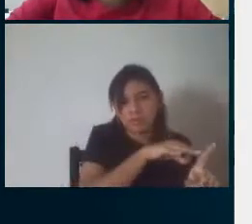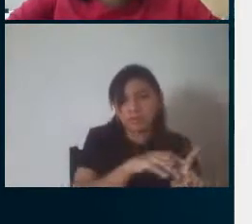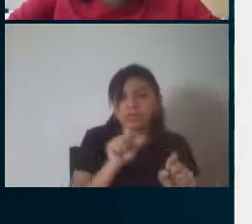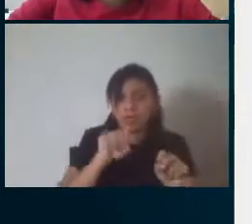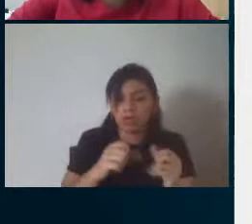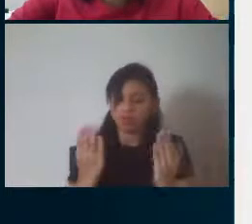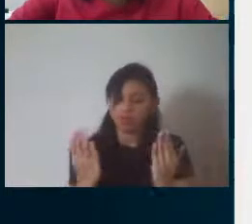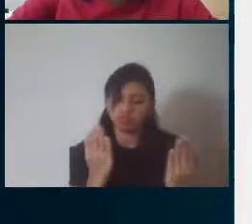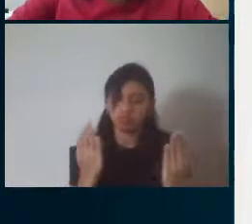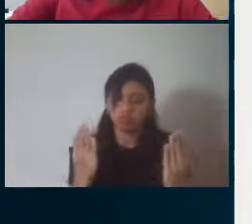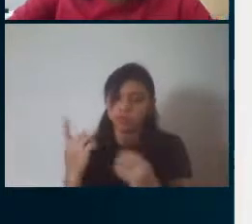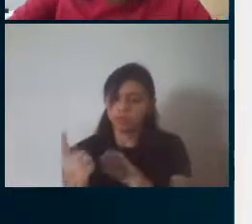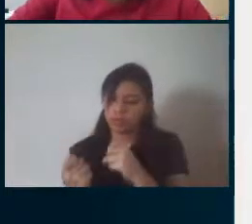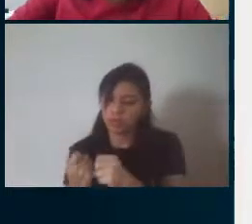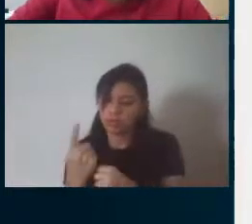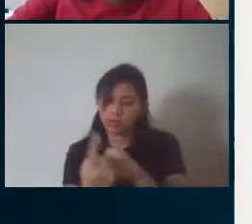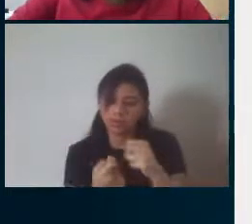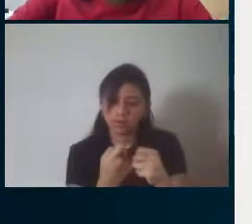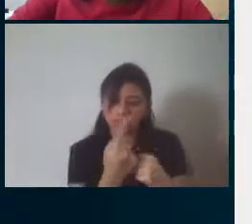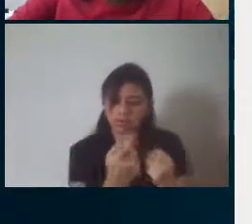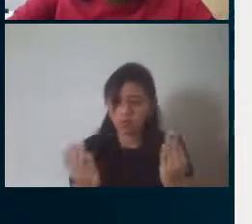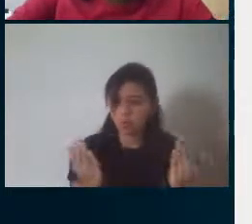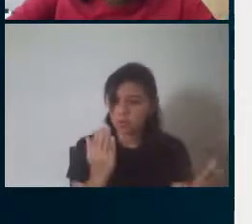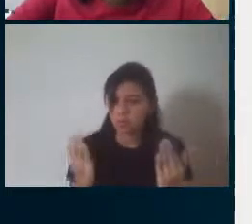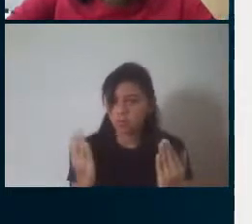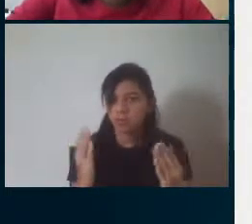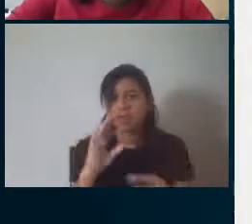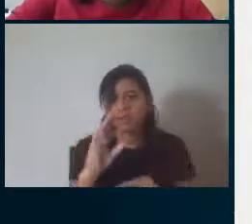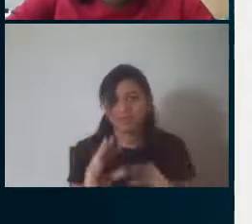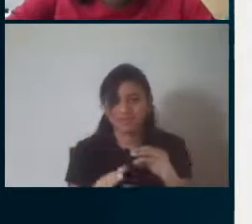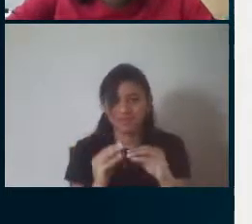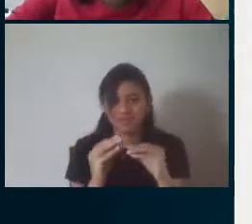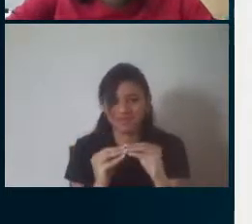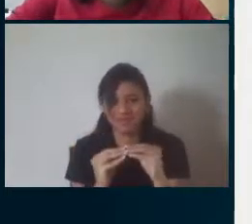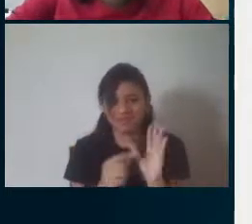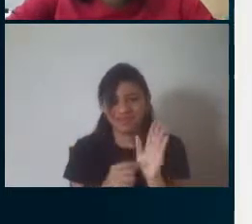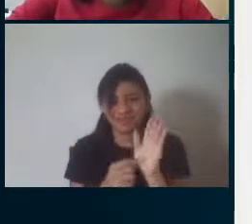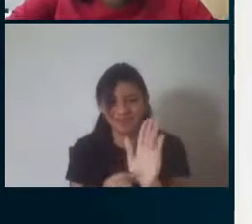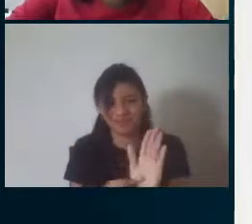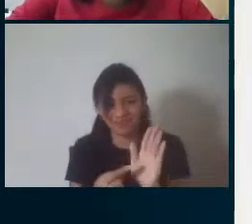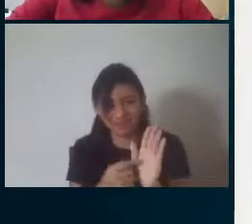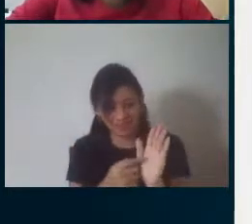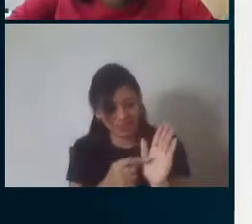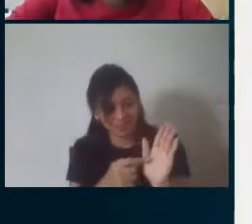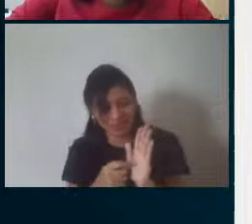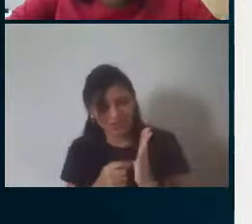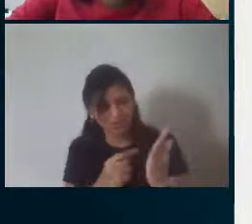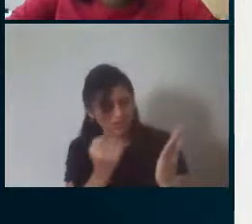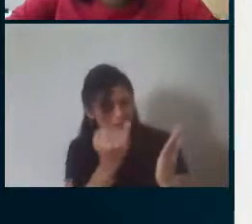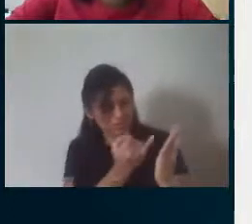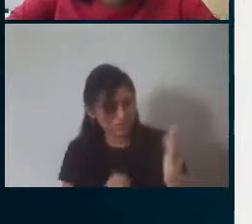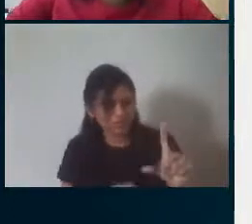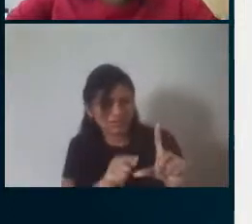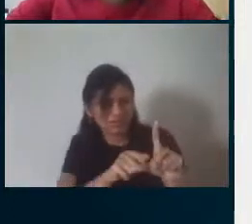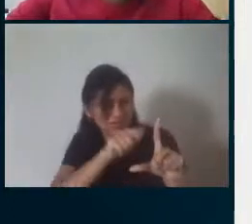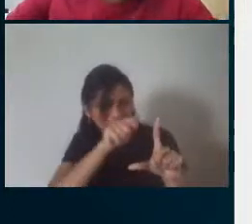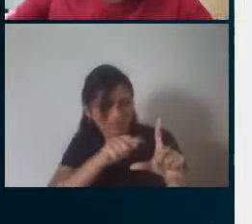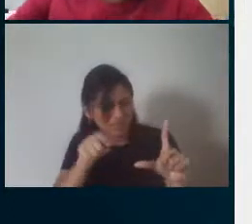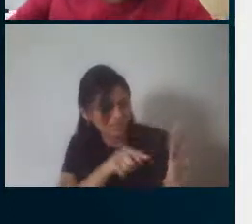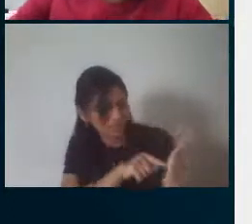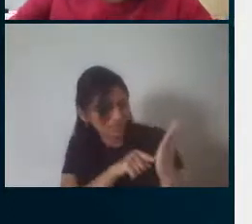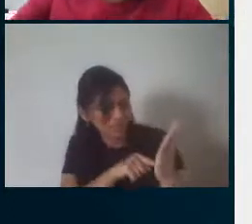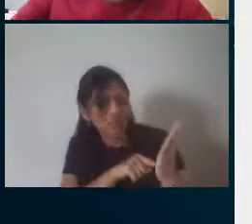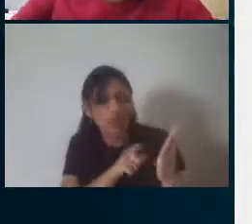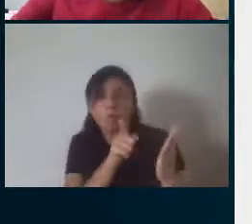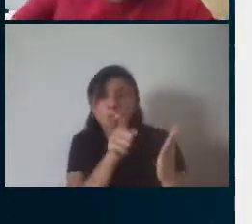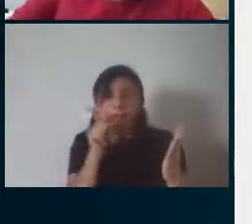año. Y por último, podemos ver los indicadores por tipo de elemento de la red eléctrica. Se pueden hacer